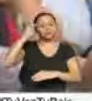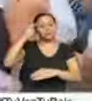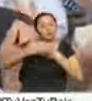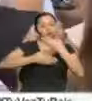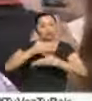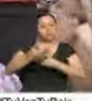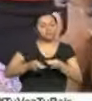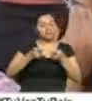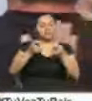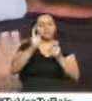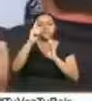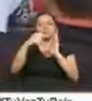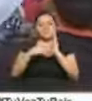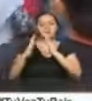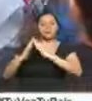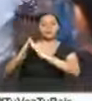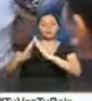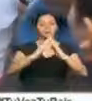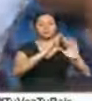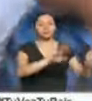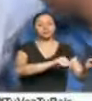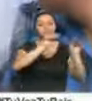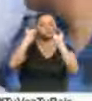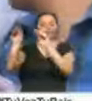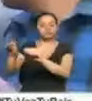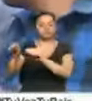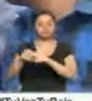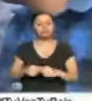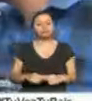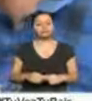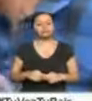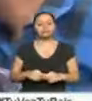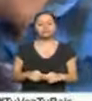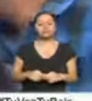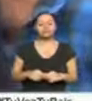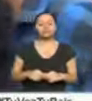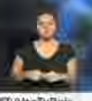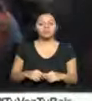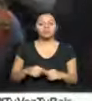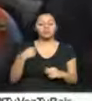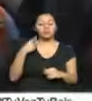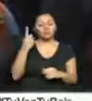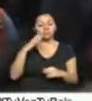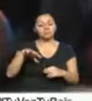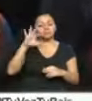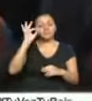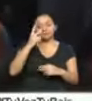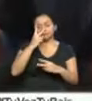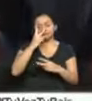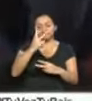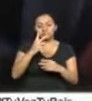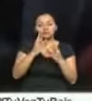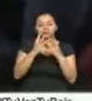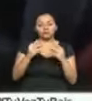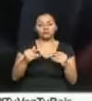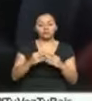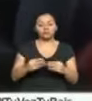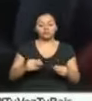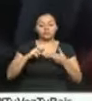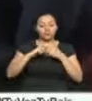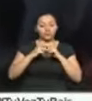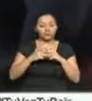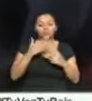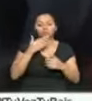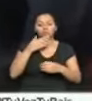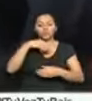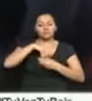entregar 1.000 viviendas para el reasentamiento de esta localidad esmeraldeña, como una medida que prevé mitigar los estragos producidos en